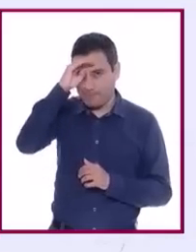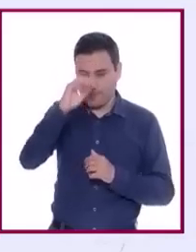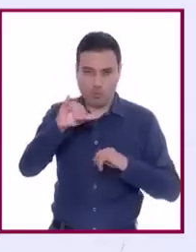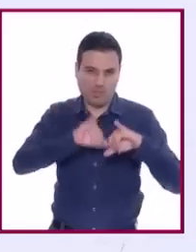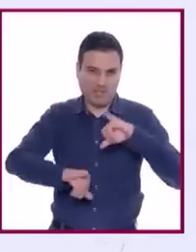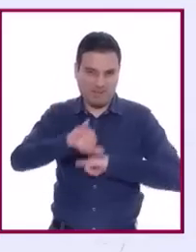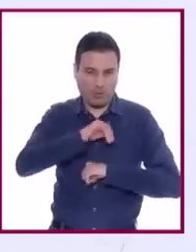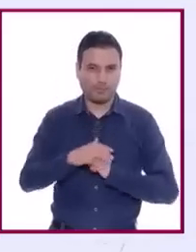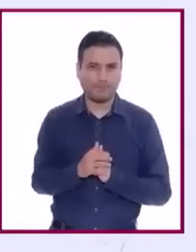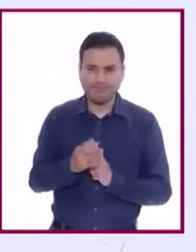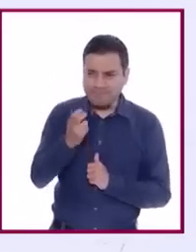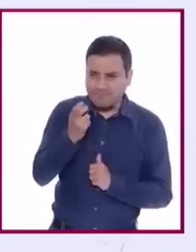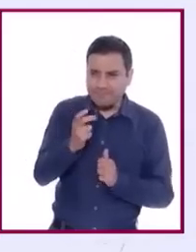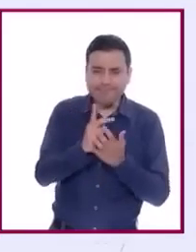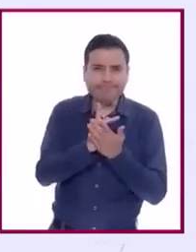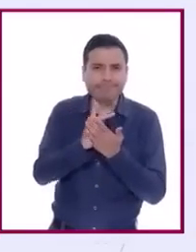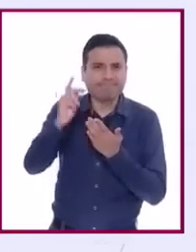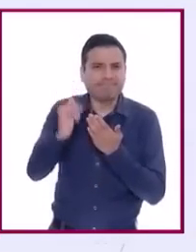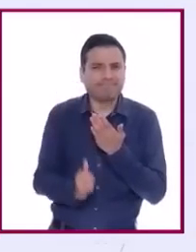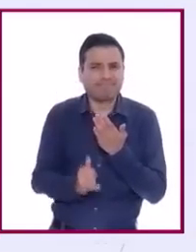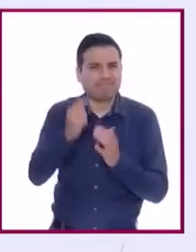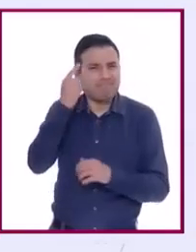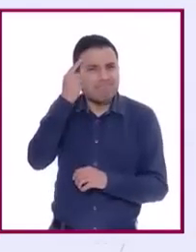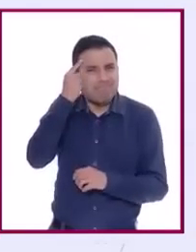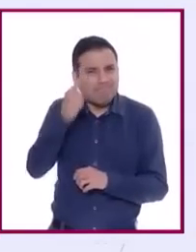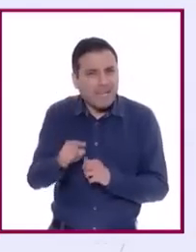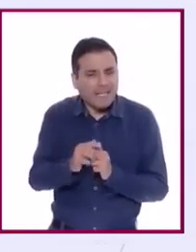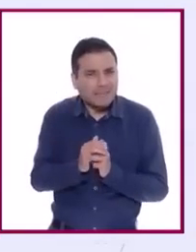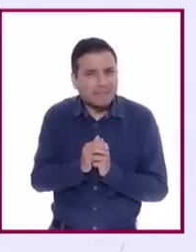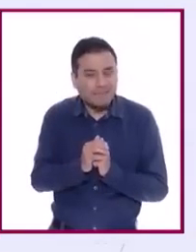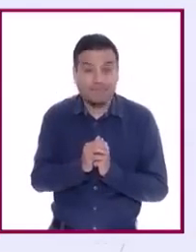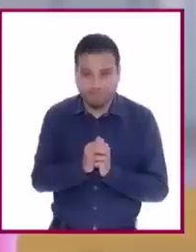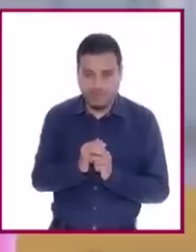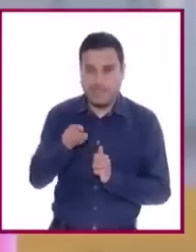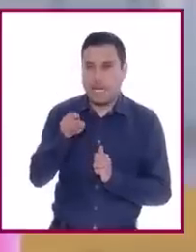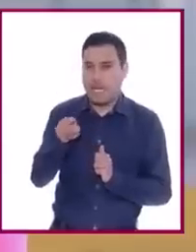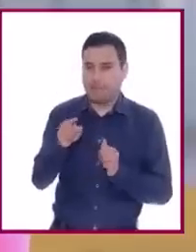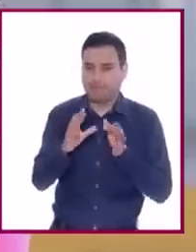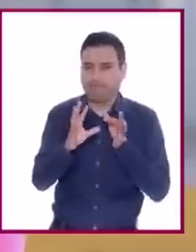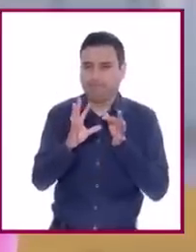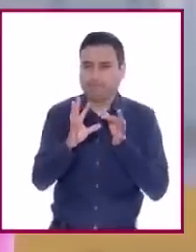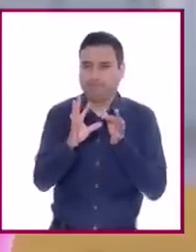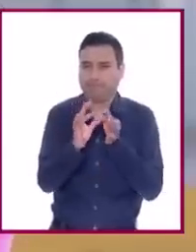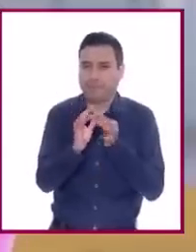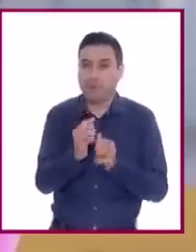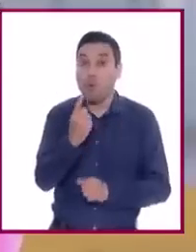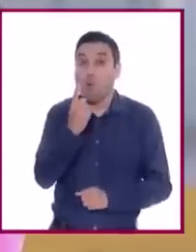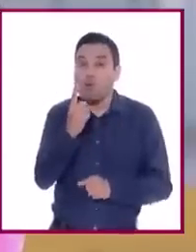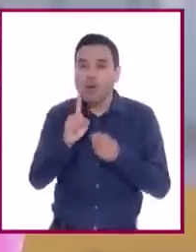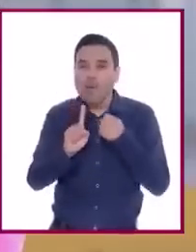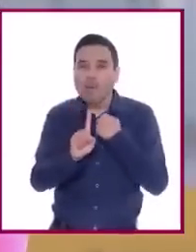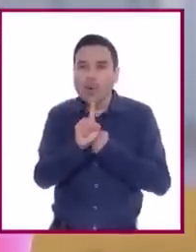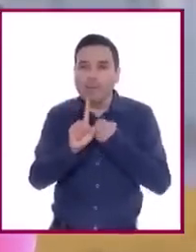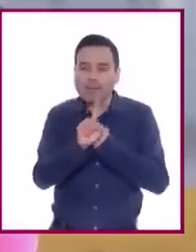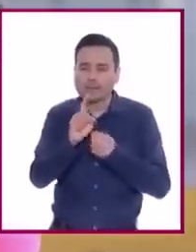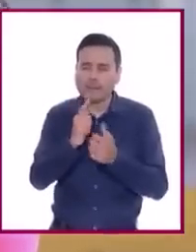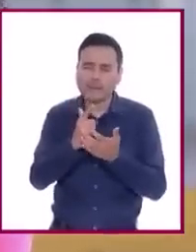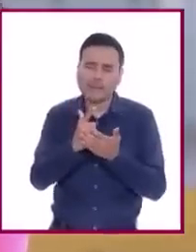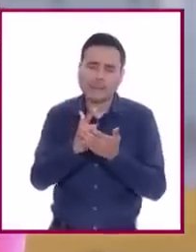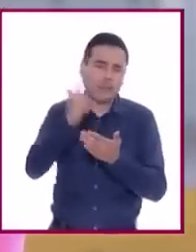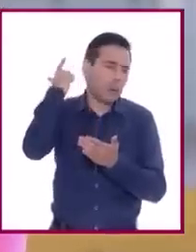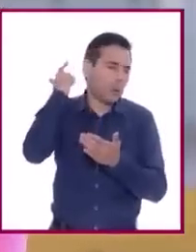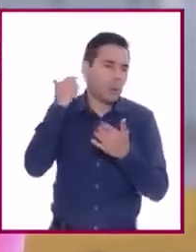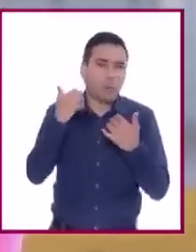proyecto plantea una situación problema muy grave y que tiene que ver con